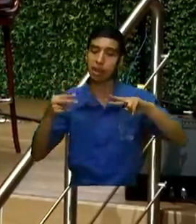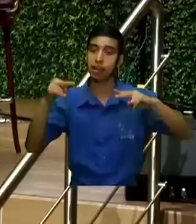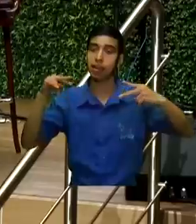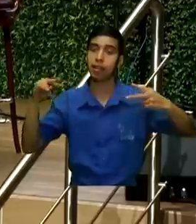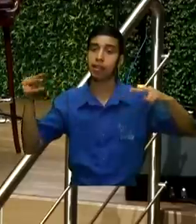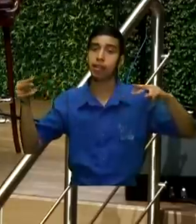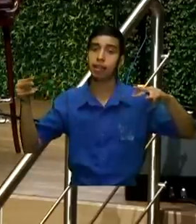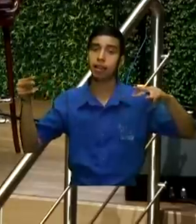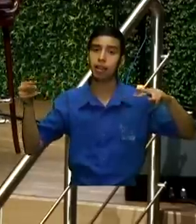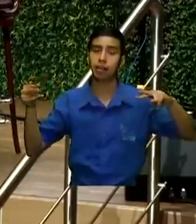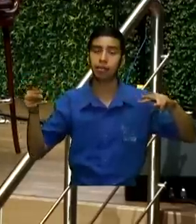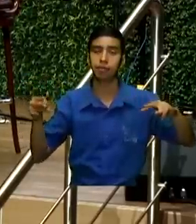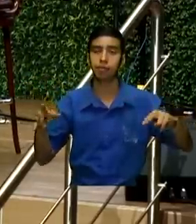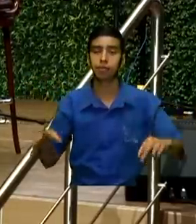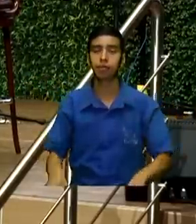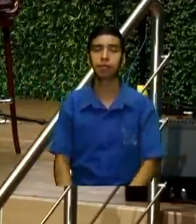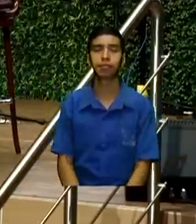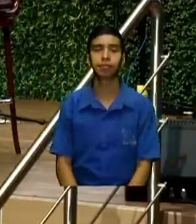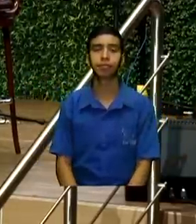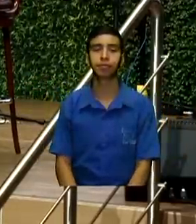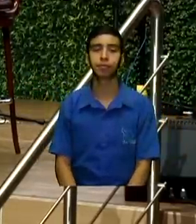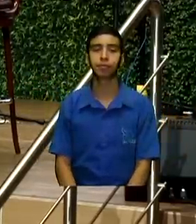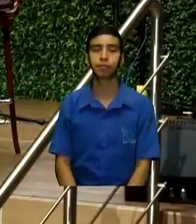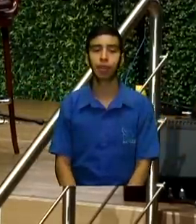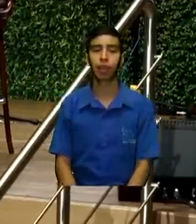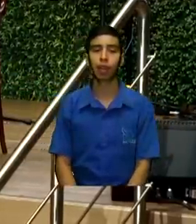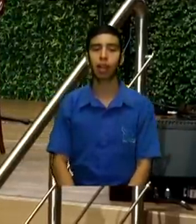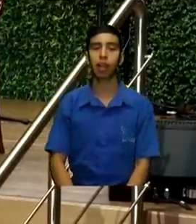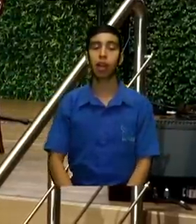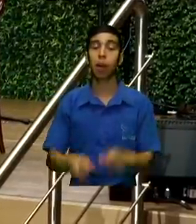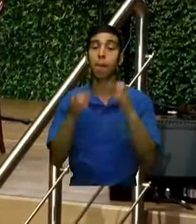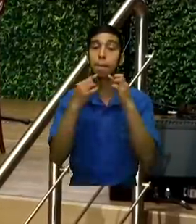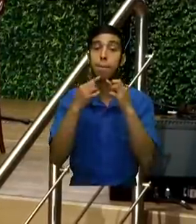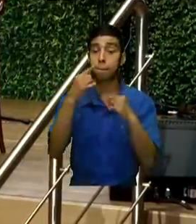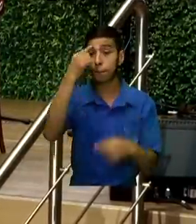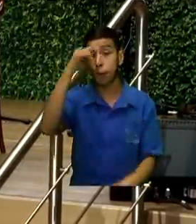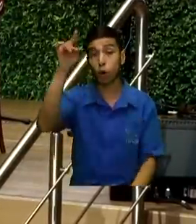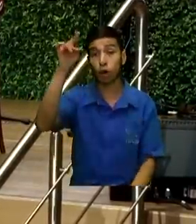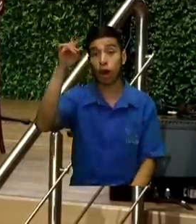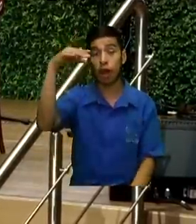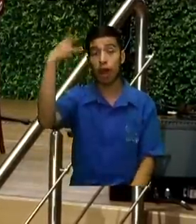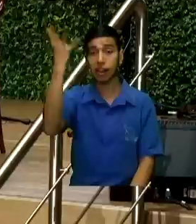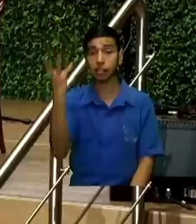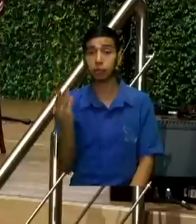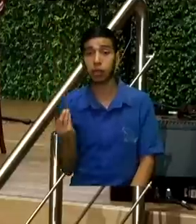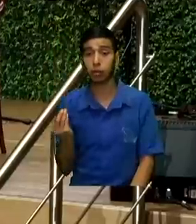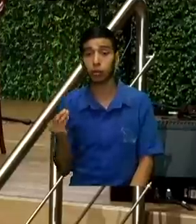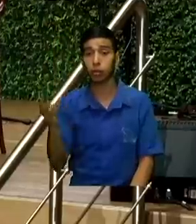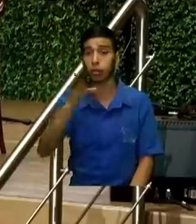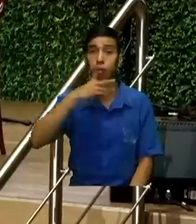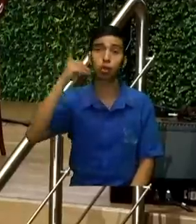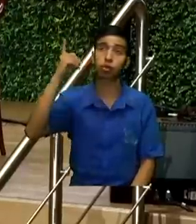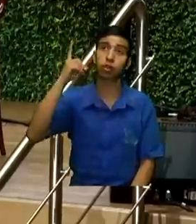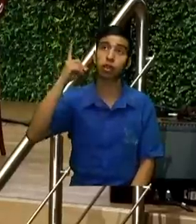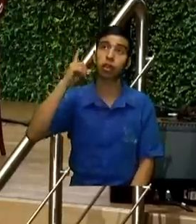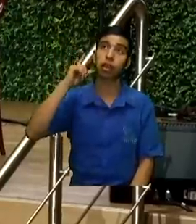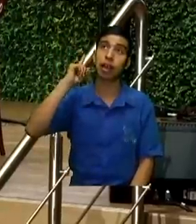Tenemos que entrarle, y eso es por el Espíritu. Es por el puro Espíritu de Dios.